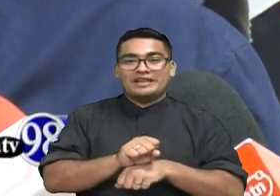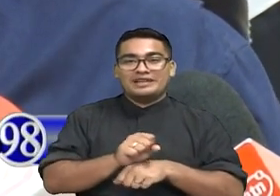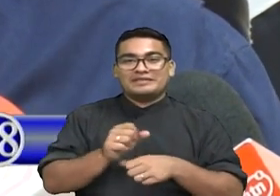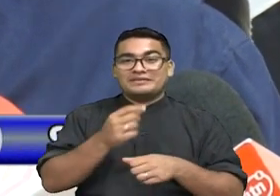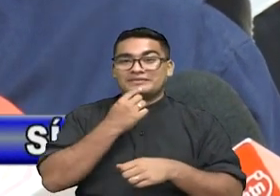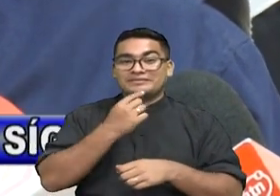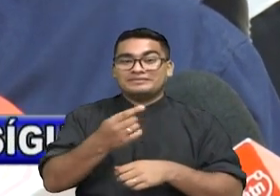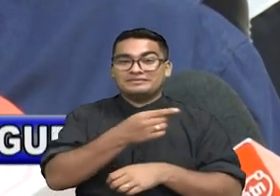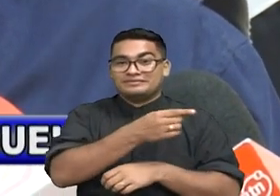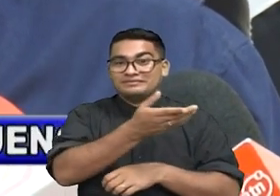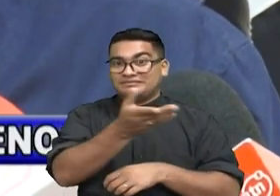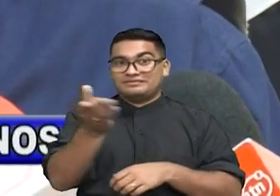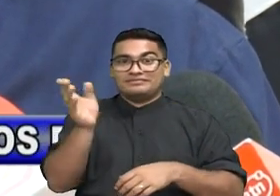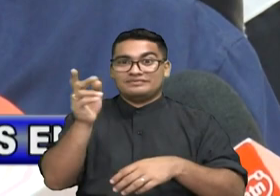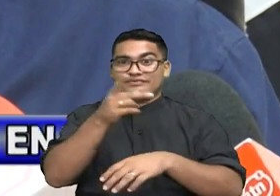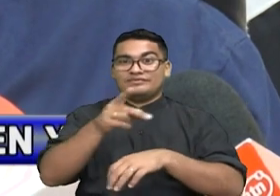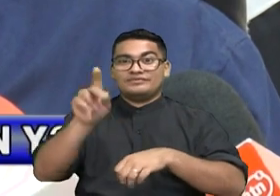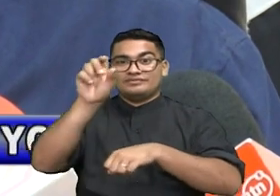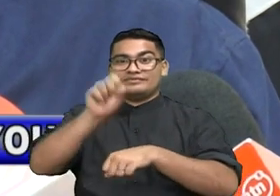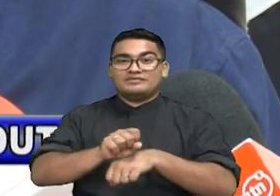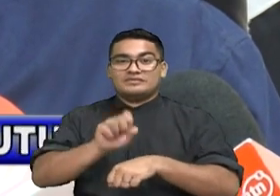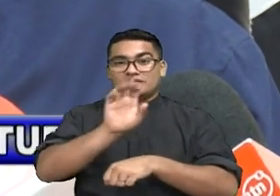prácticamente es, en una semana,